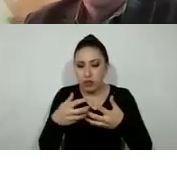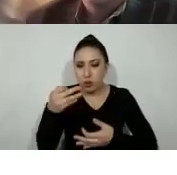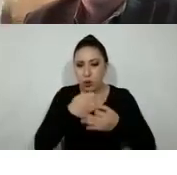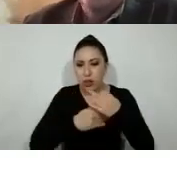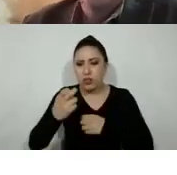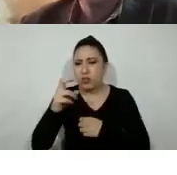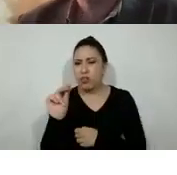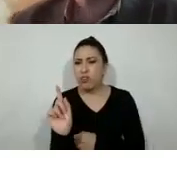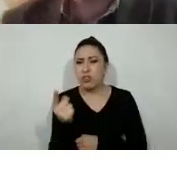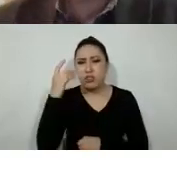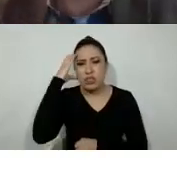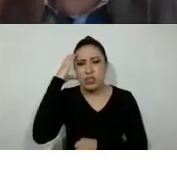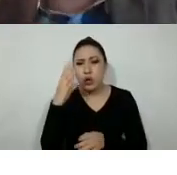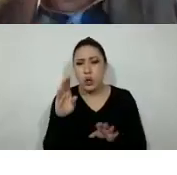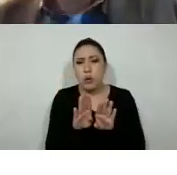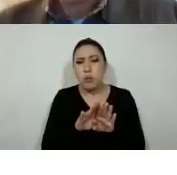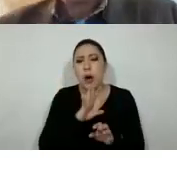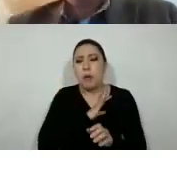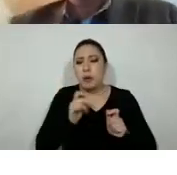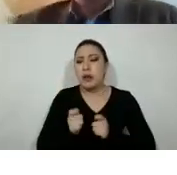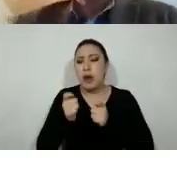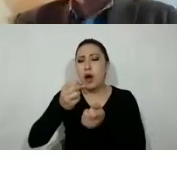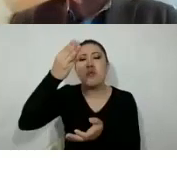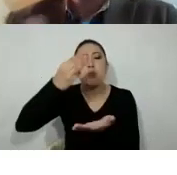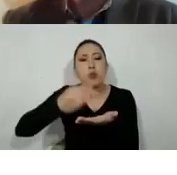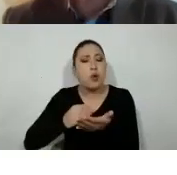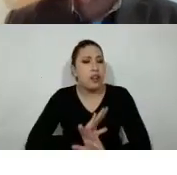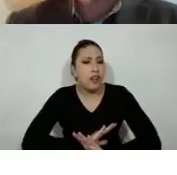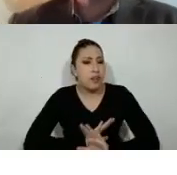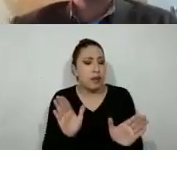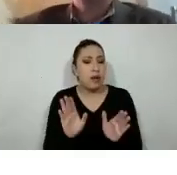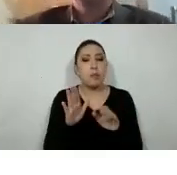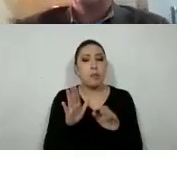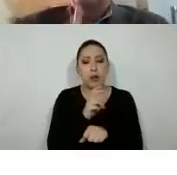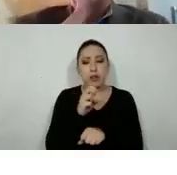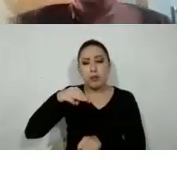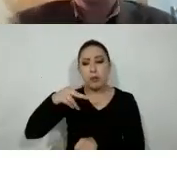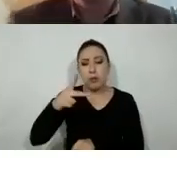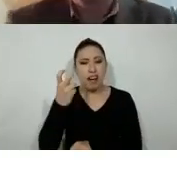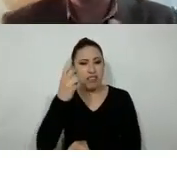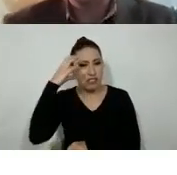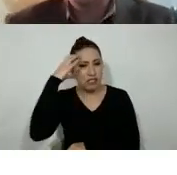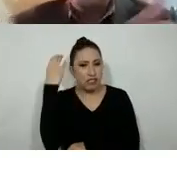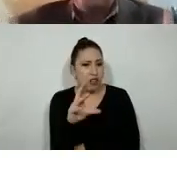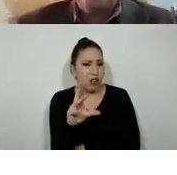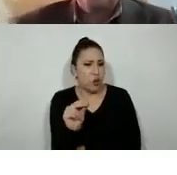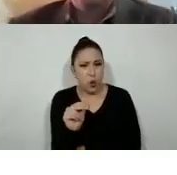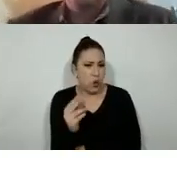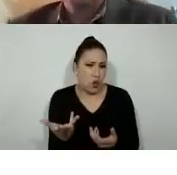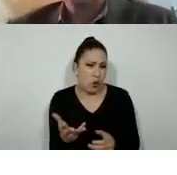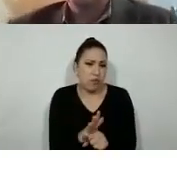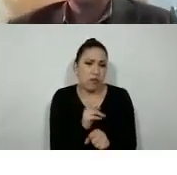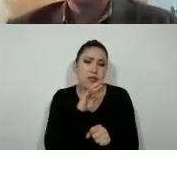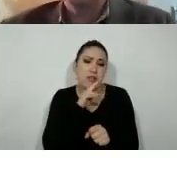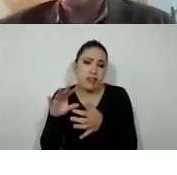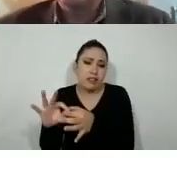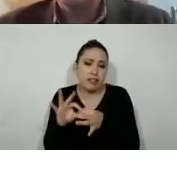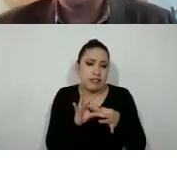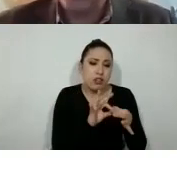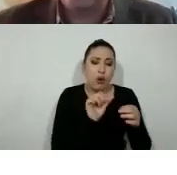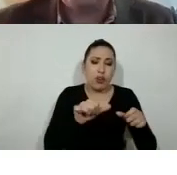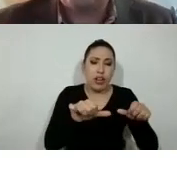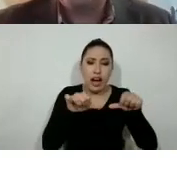ejemplo, una falta administrativa. Y entonces les dice el Ministerio Público, esto no es un delito, entonces no lo voy a recibir, llévalo a otra